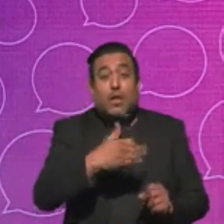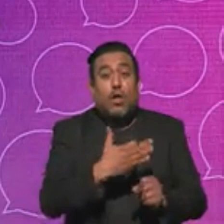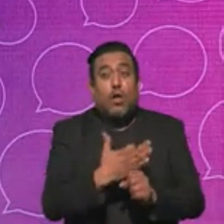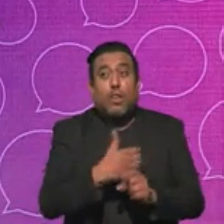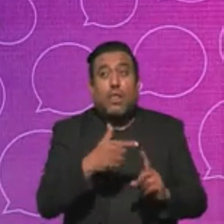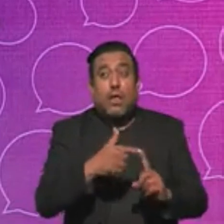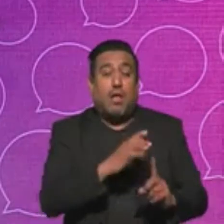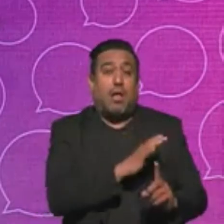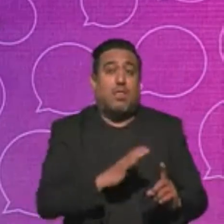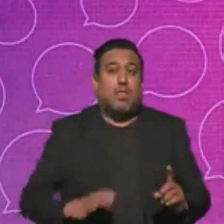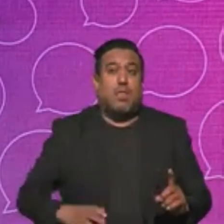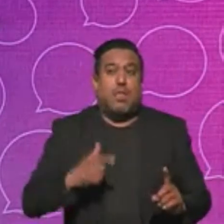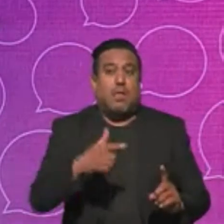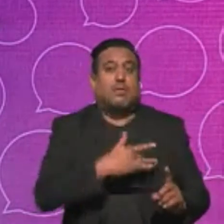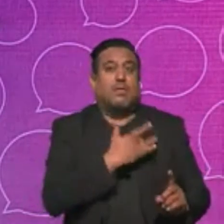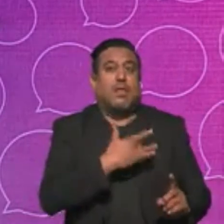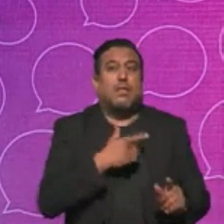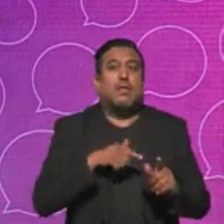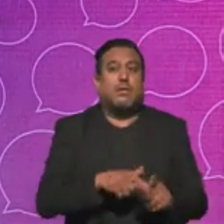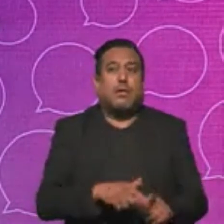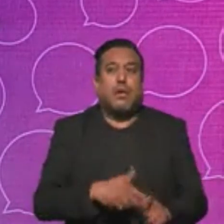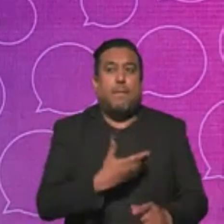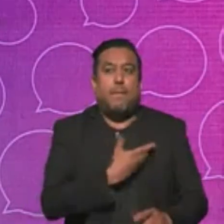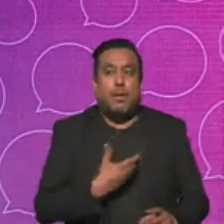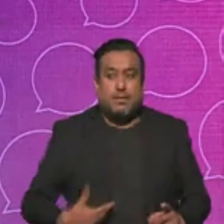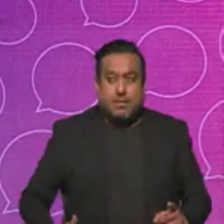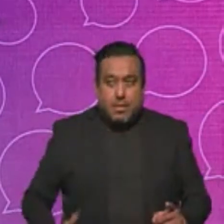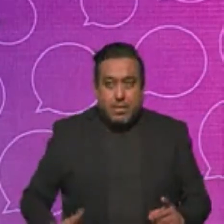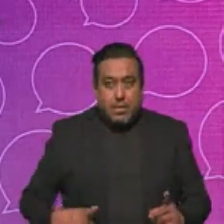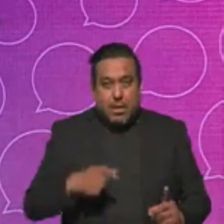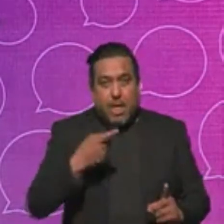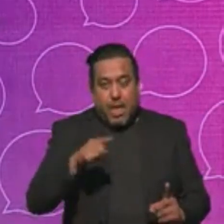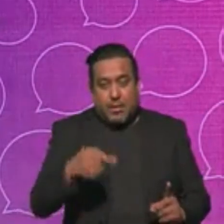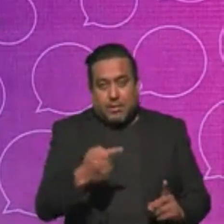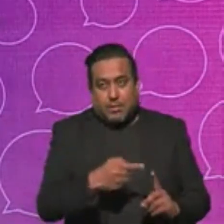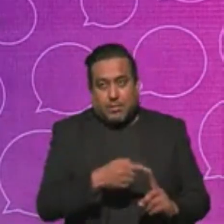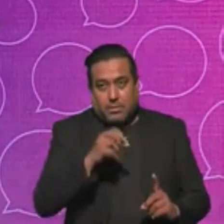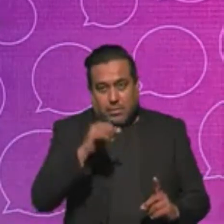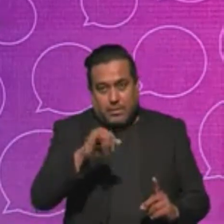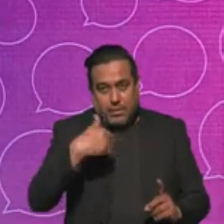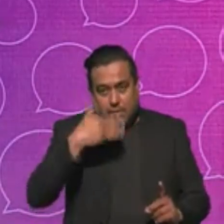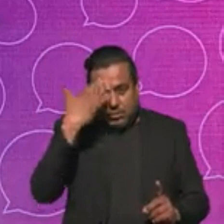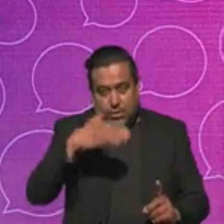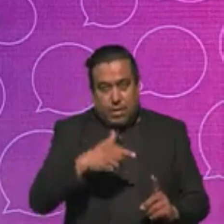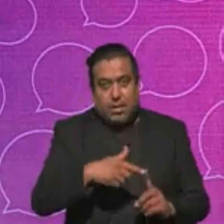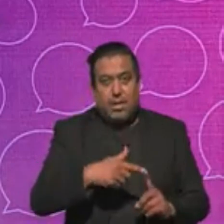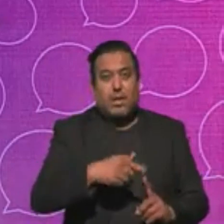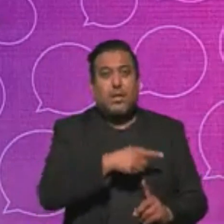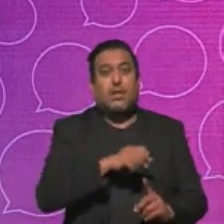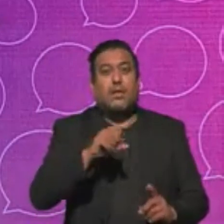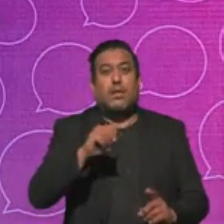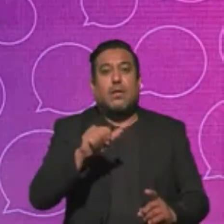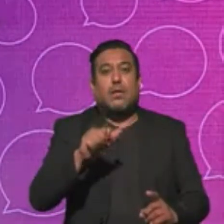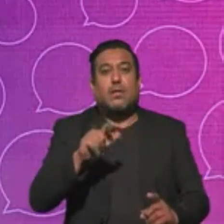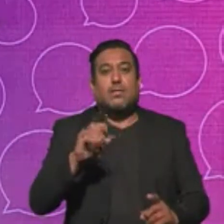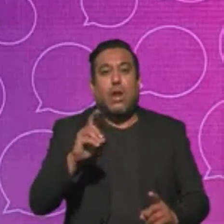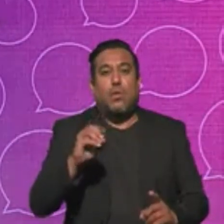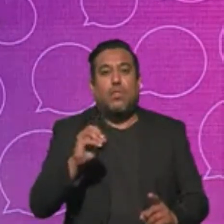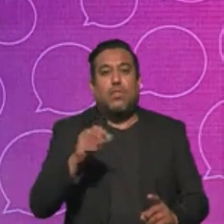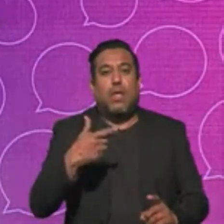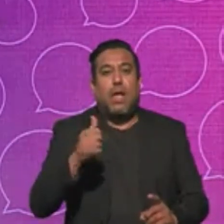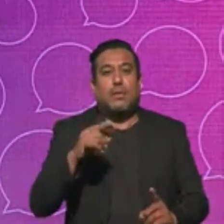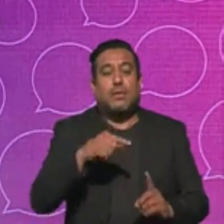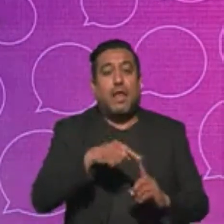de candidato se sigue sintiendo presidente que de facto lo es Porque detrás de salud García quien manda sigue siendo él